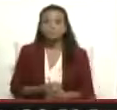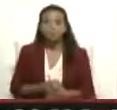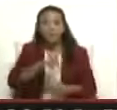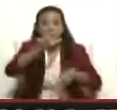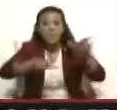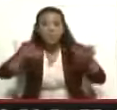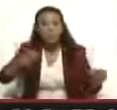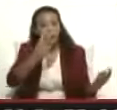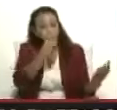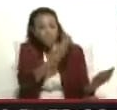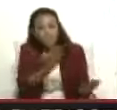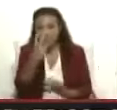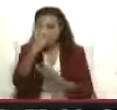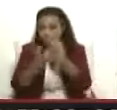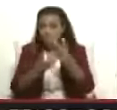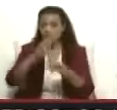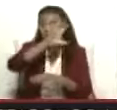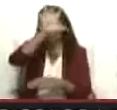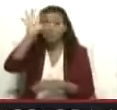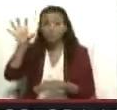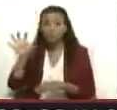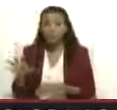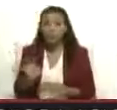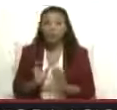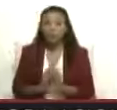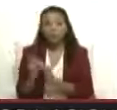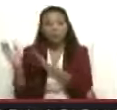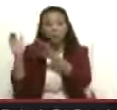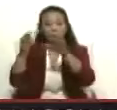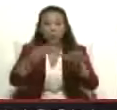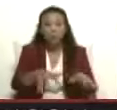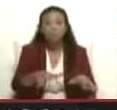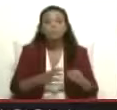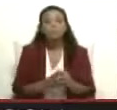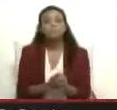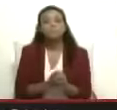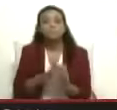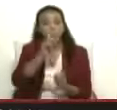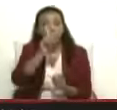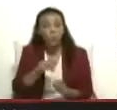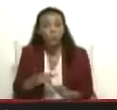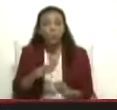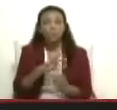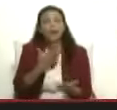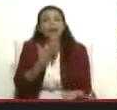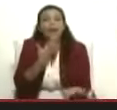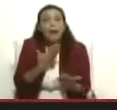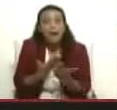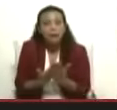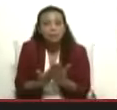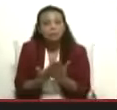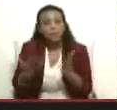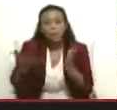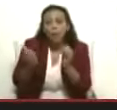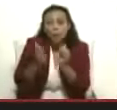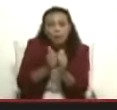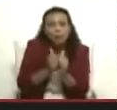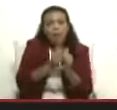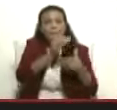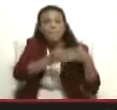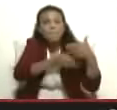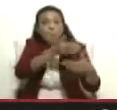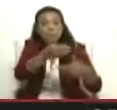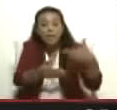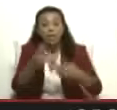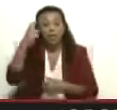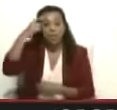personas que nos visitan de distintas regiones del mundo, nuestro agradecimiento por acompañarnos en el